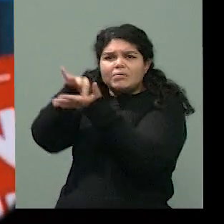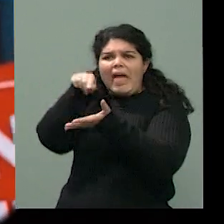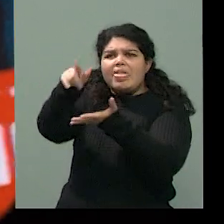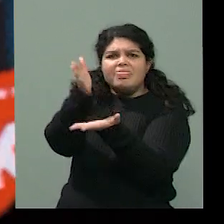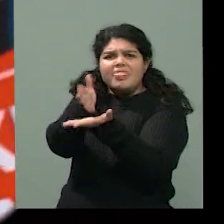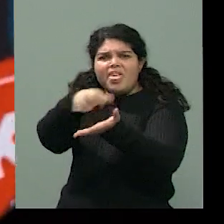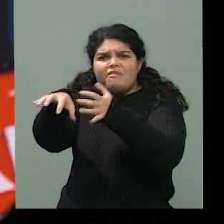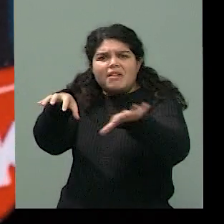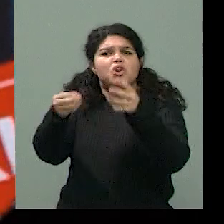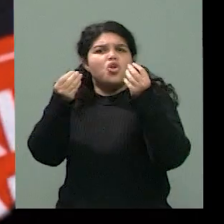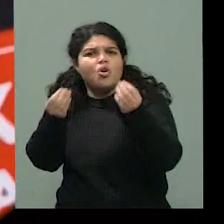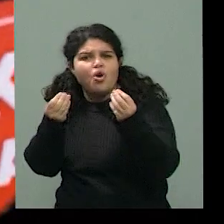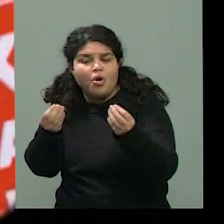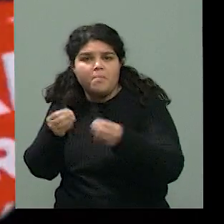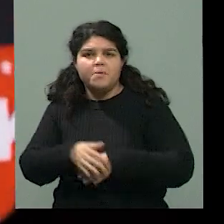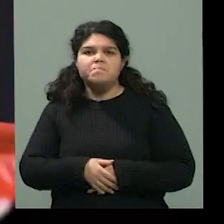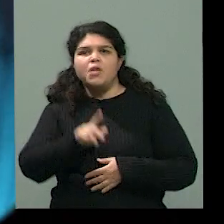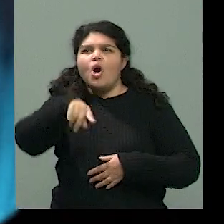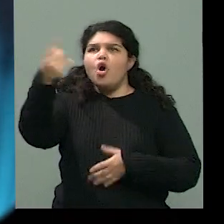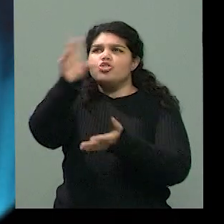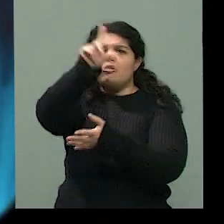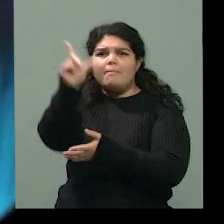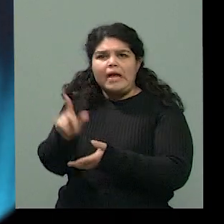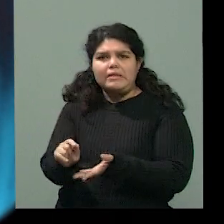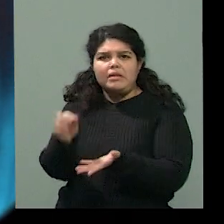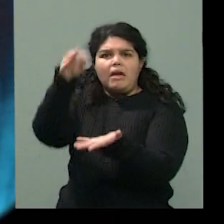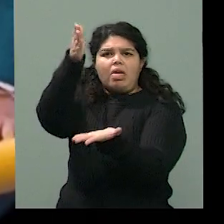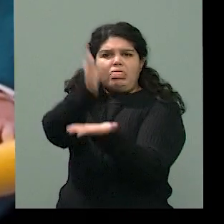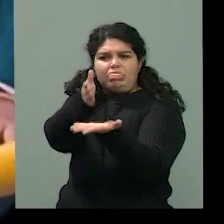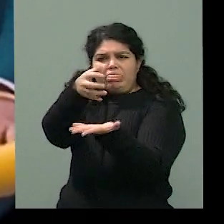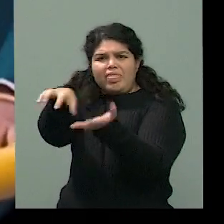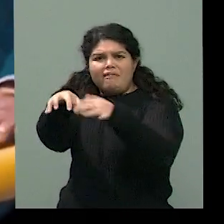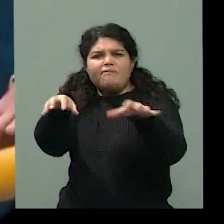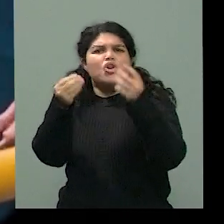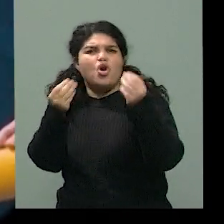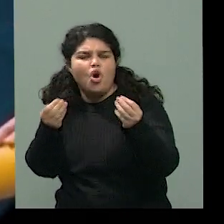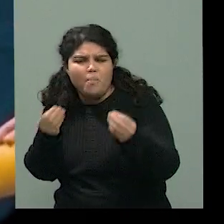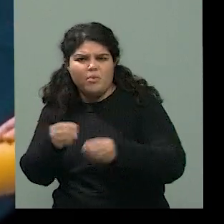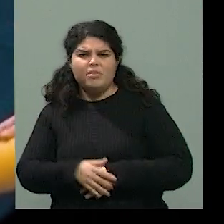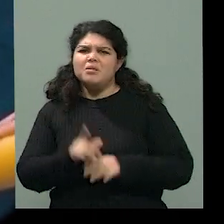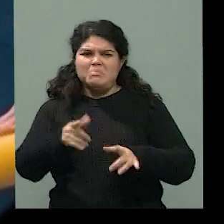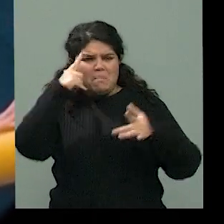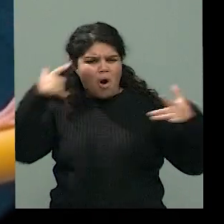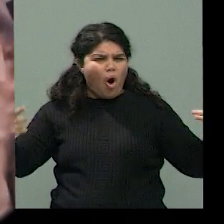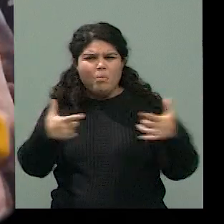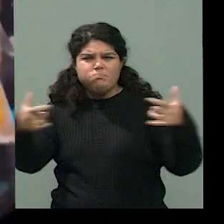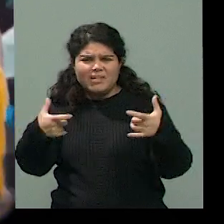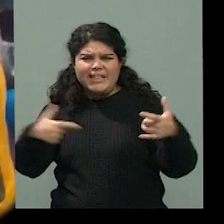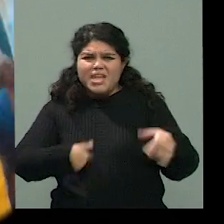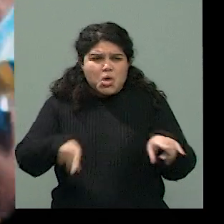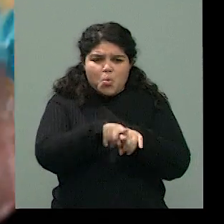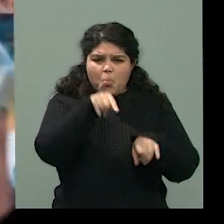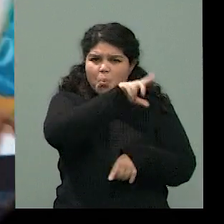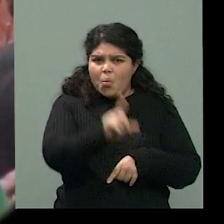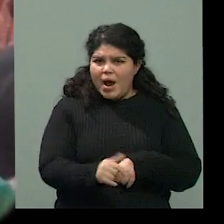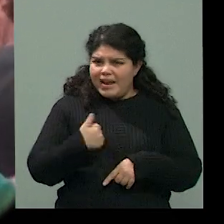sociedades. ¿Cómo se representa la grieta en otros países? ¿Son tan antagónicas las ideas como parece ocurrir en